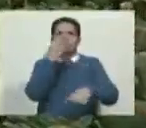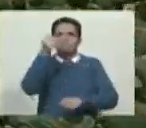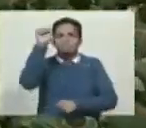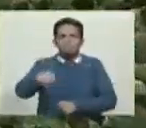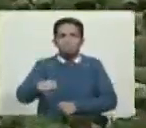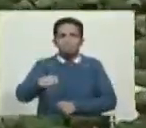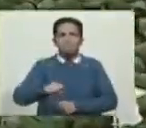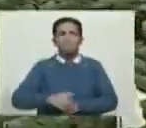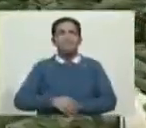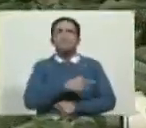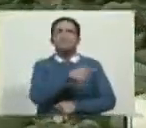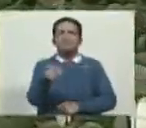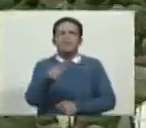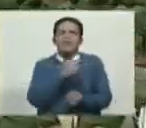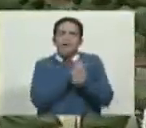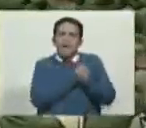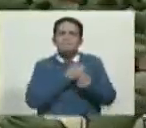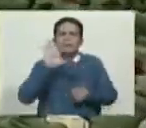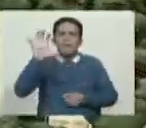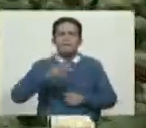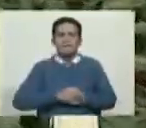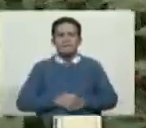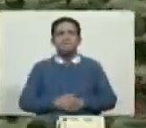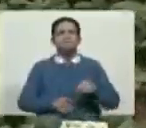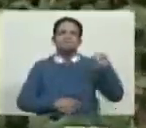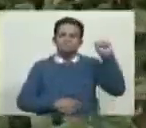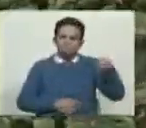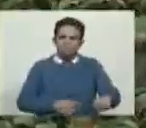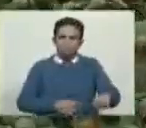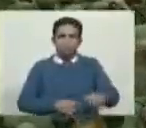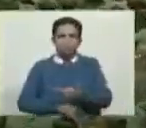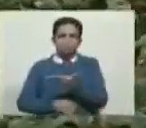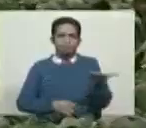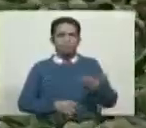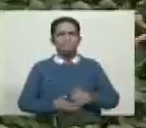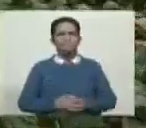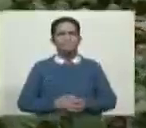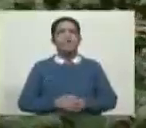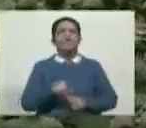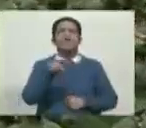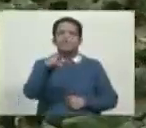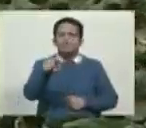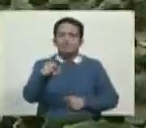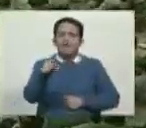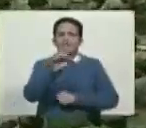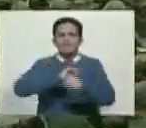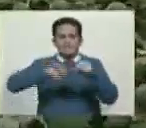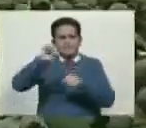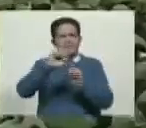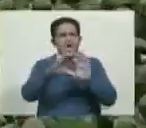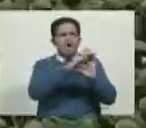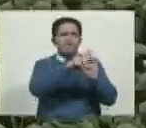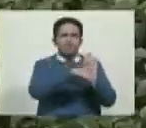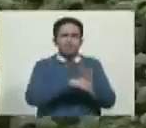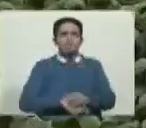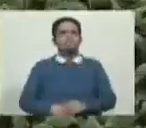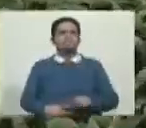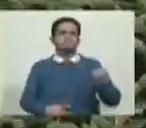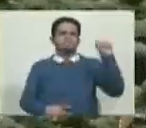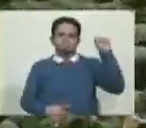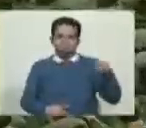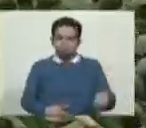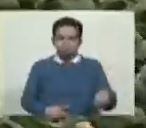¿Ustedes aman a su patria? ¡Sí, comandante! ¿Ustedes van a defender la Constitución?